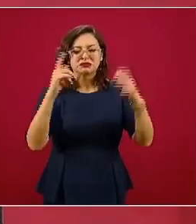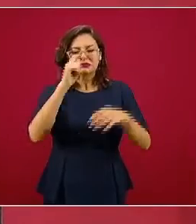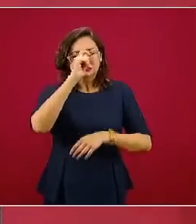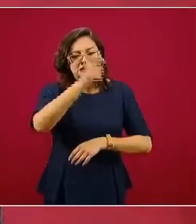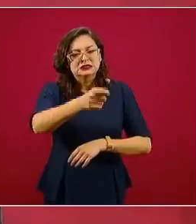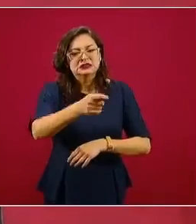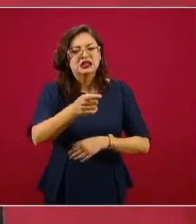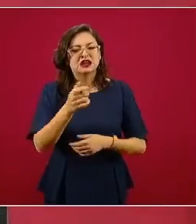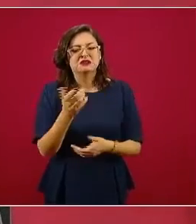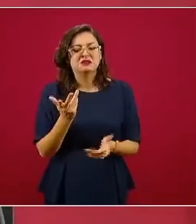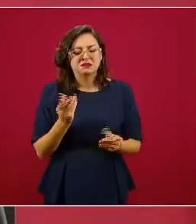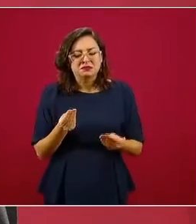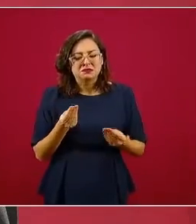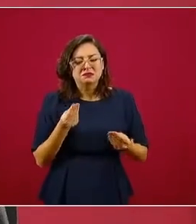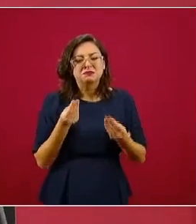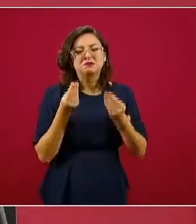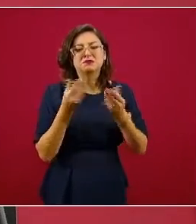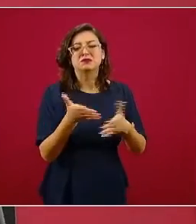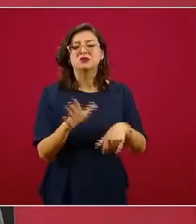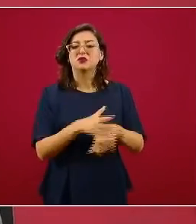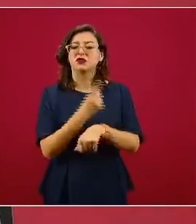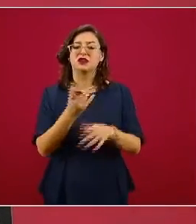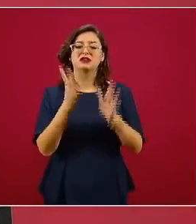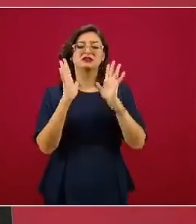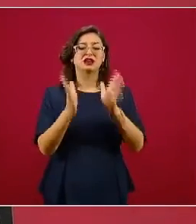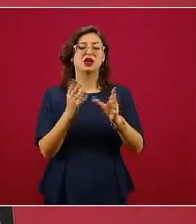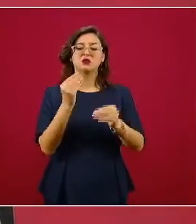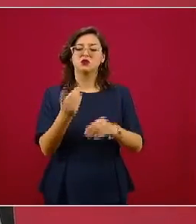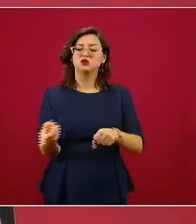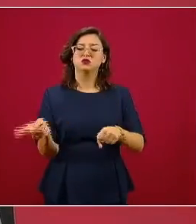ya son muchos días.